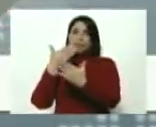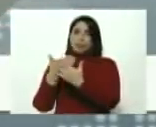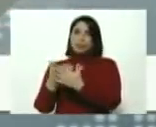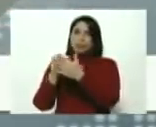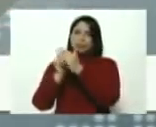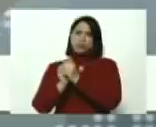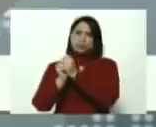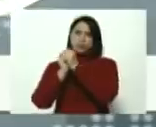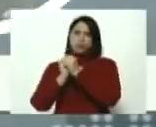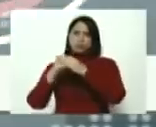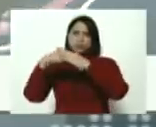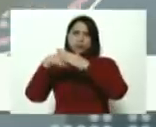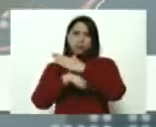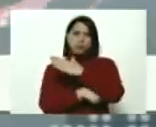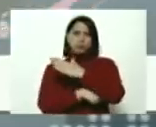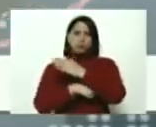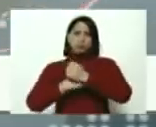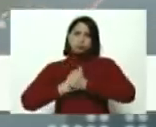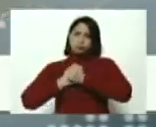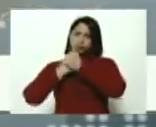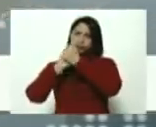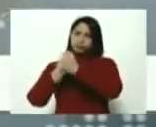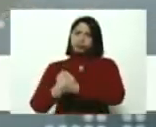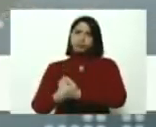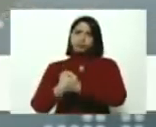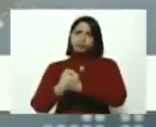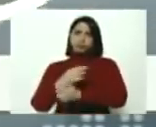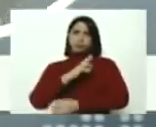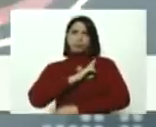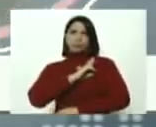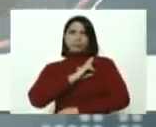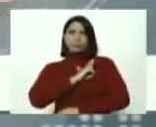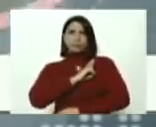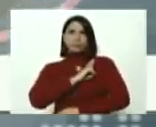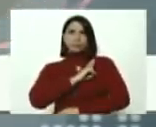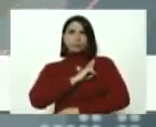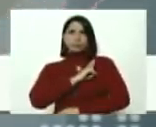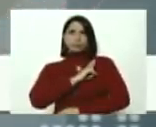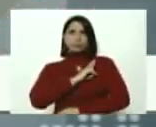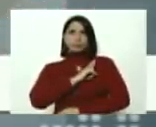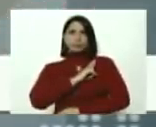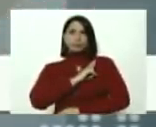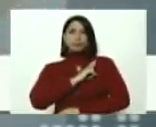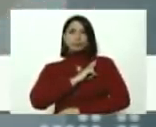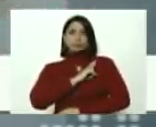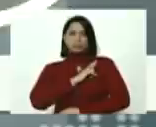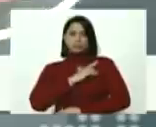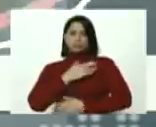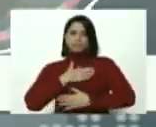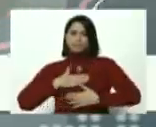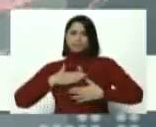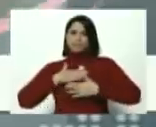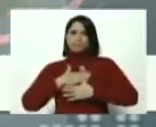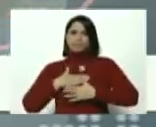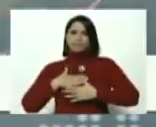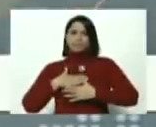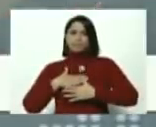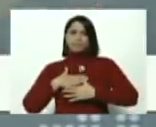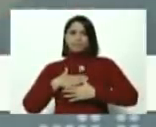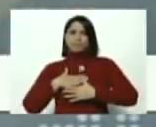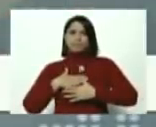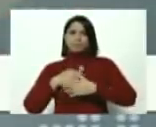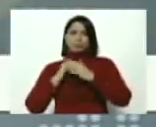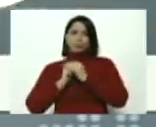con profundo fervor religioso y de caridad cristiana a el